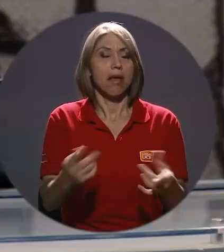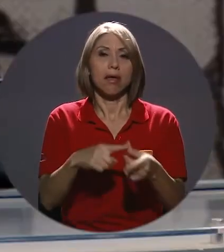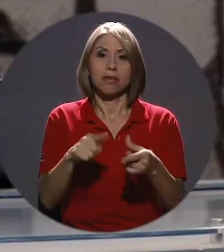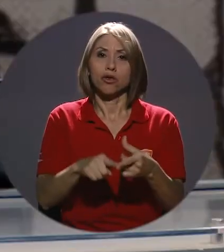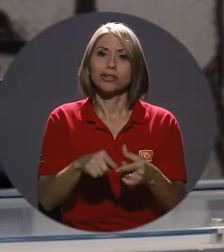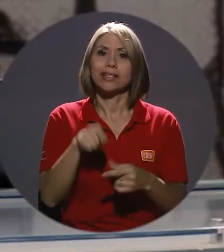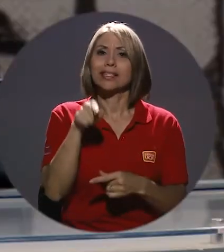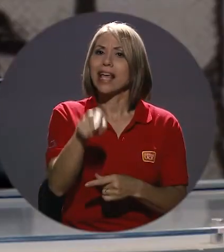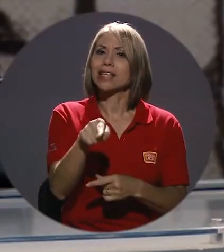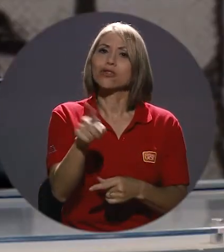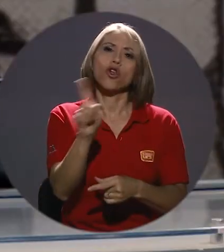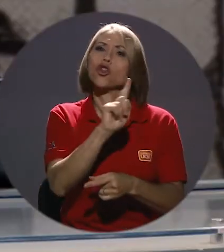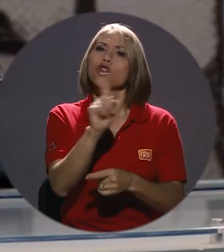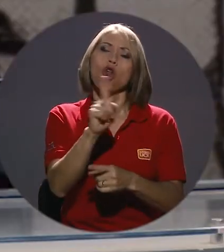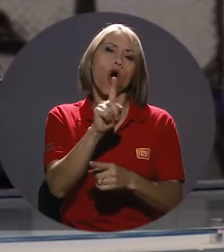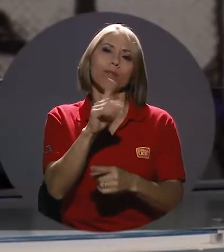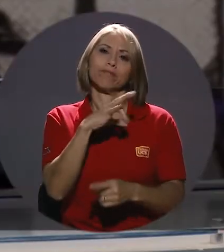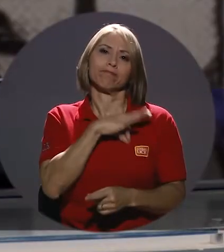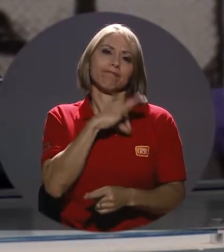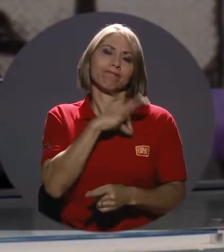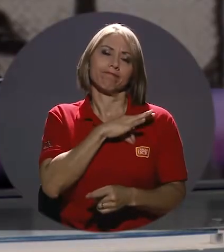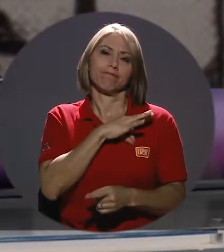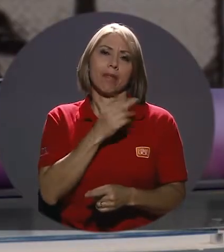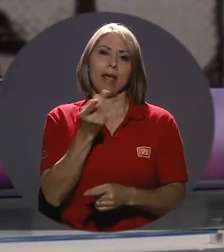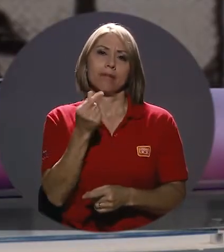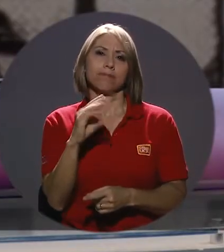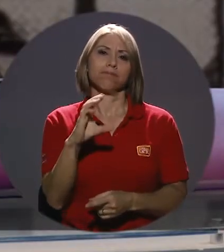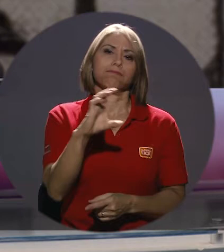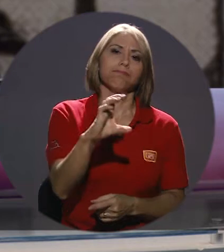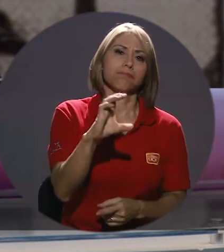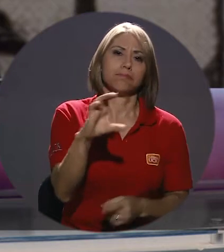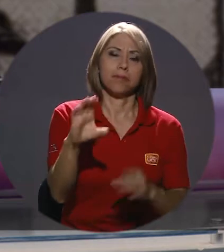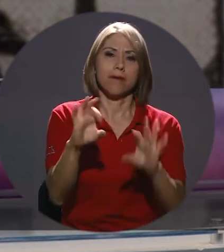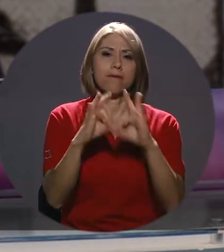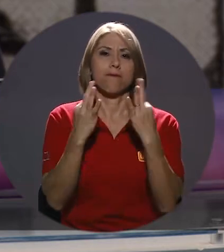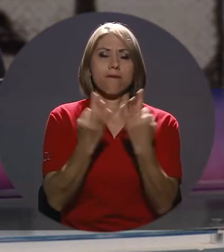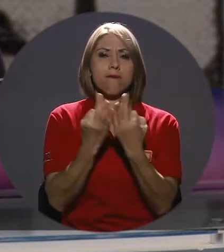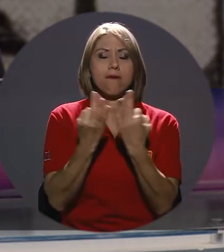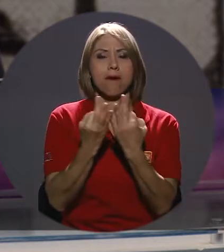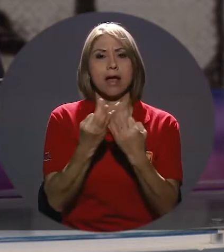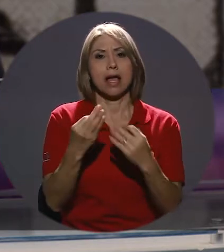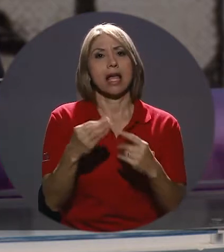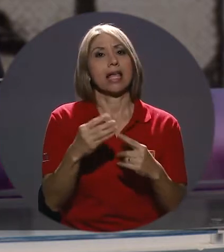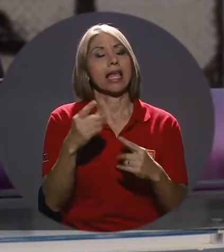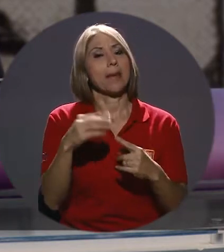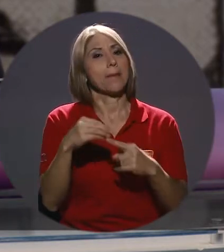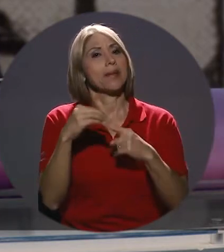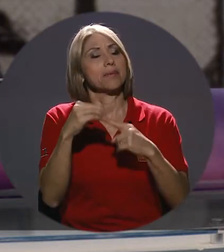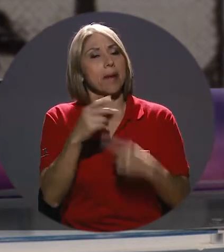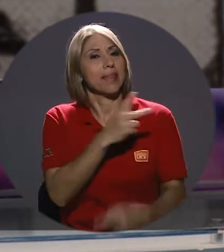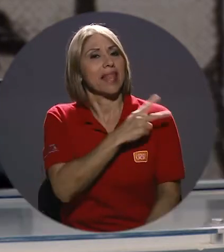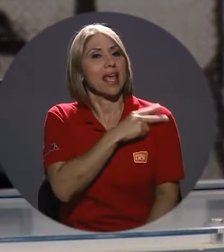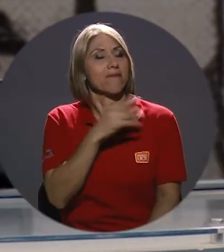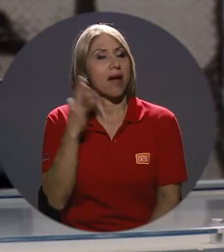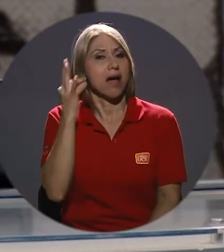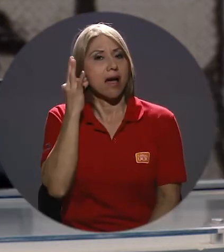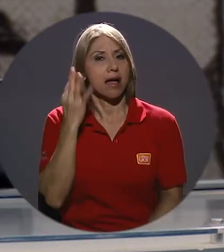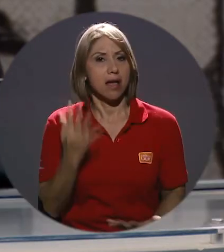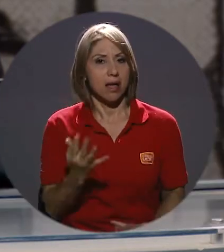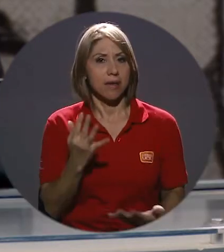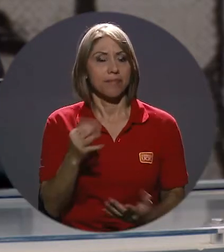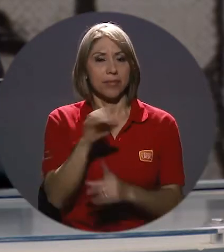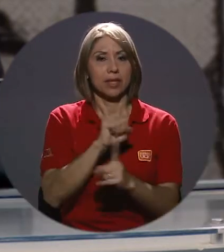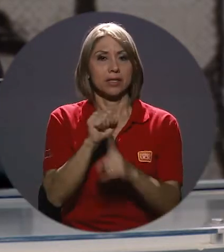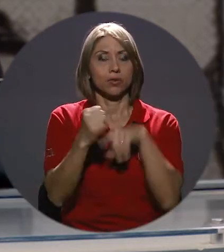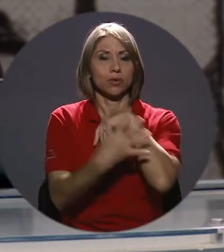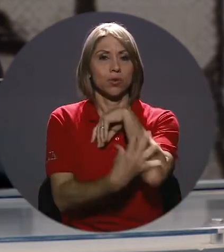forma beneficiosa también en los ingresos de los hogares que principalmente están jefeando las mujeres en la situación de